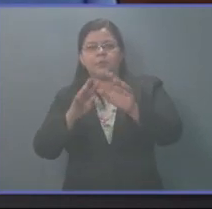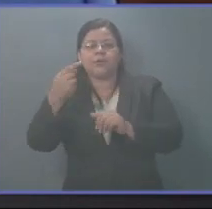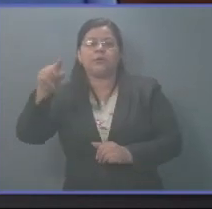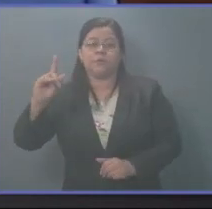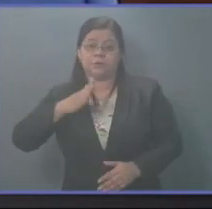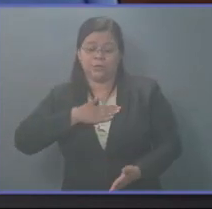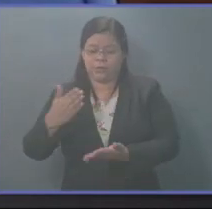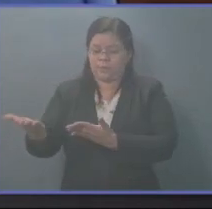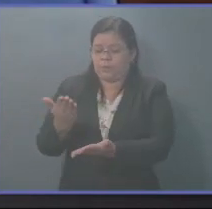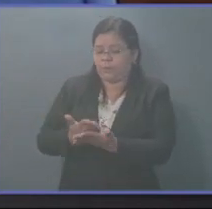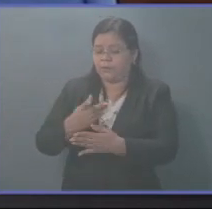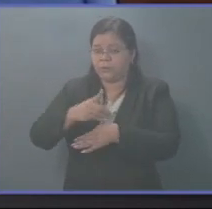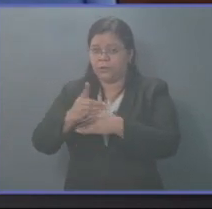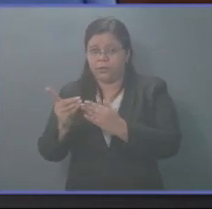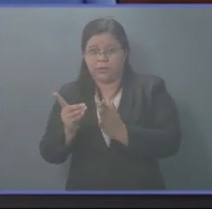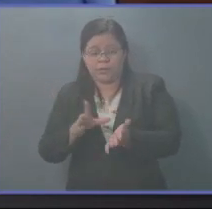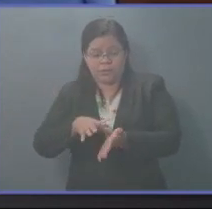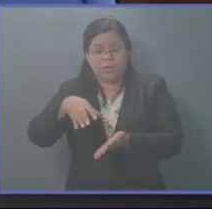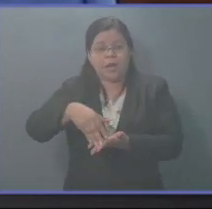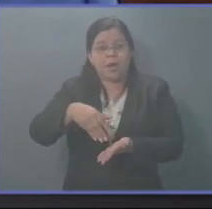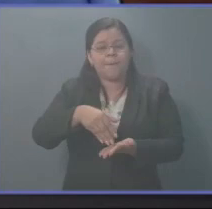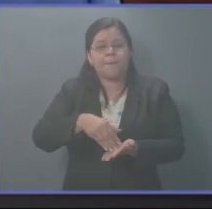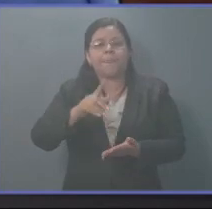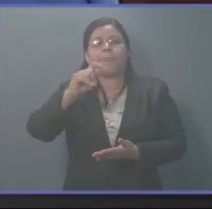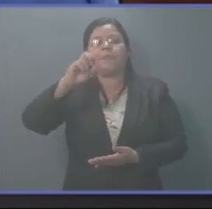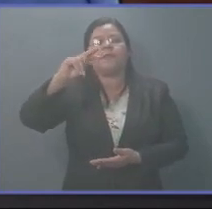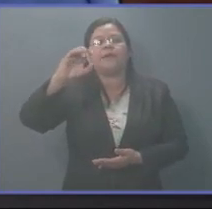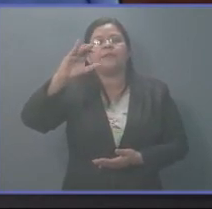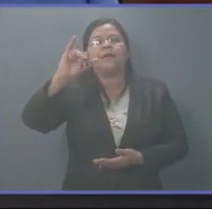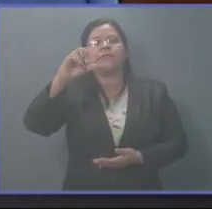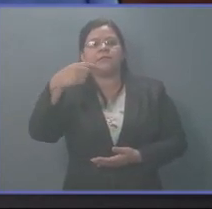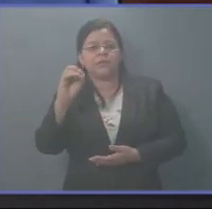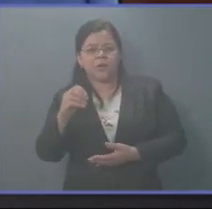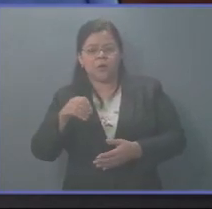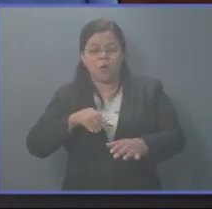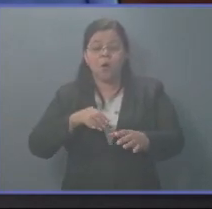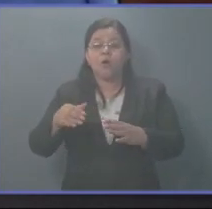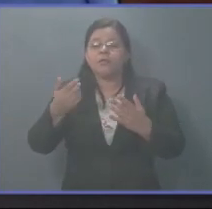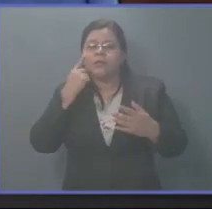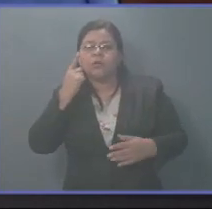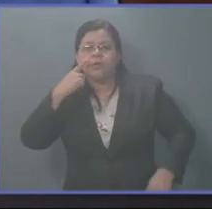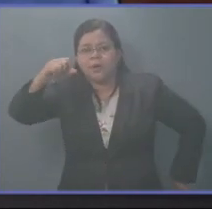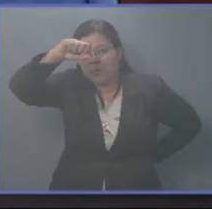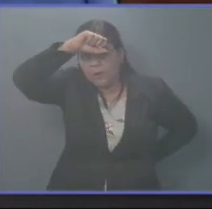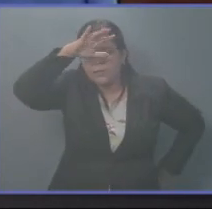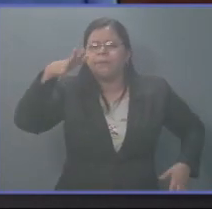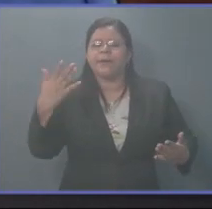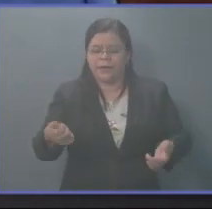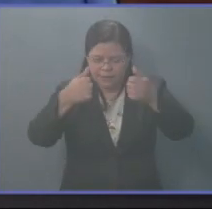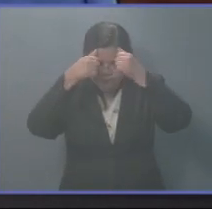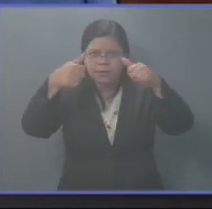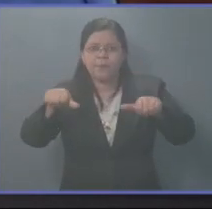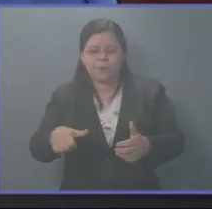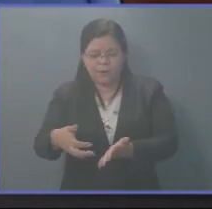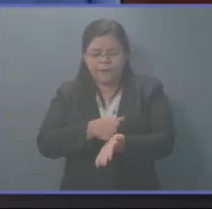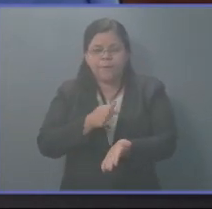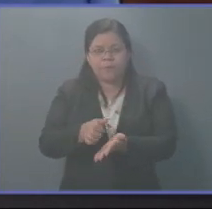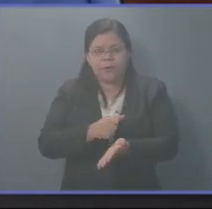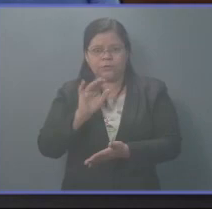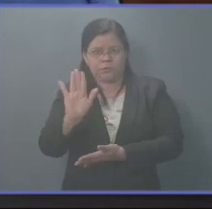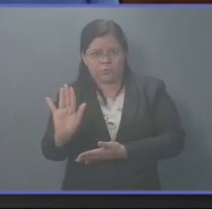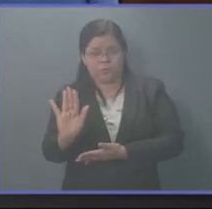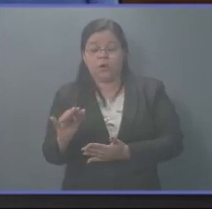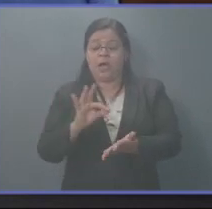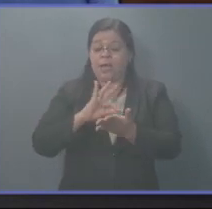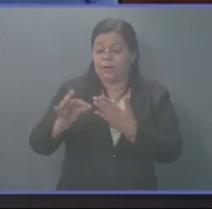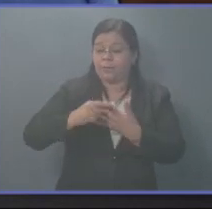1576-12-2019-1, que contiene iniciativa del Consejo Municipal de Tenancingo, Departamento de Cuscatlán. En el sentido, se apruebe la ley de impuestos municipales del referido municipio. Mediante el